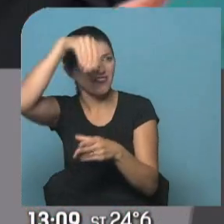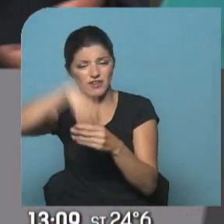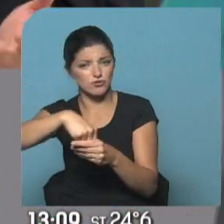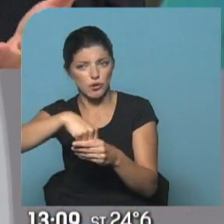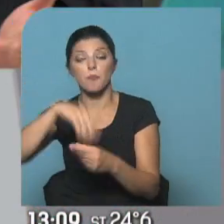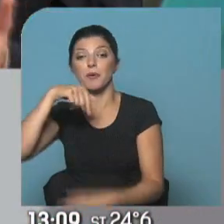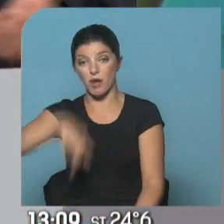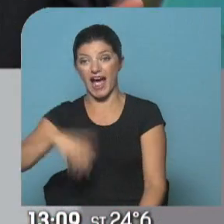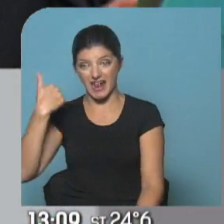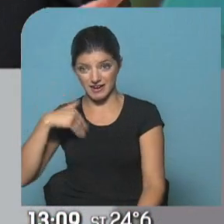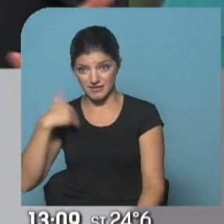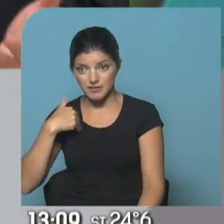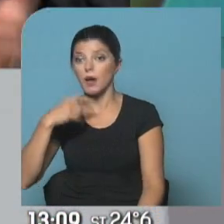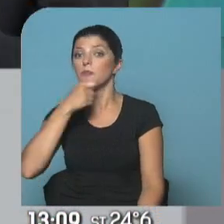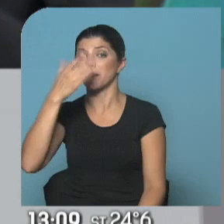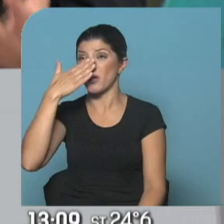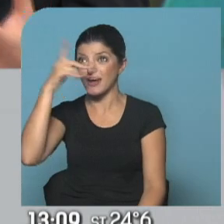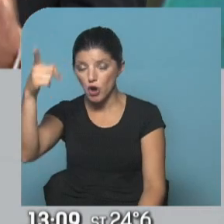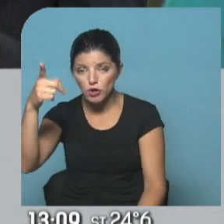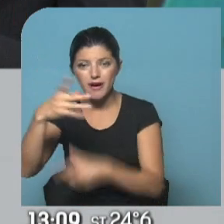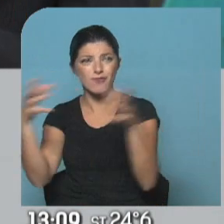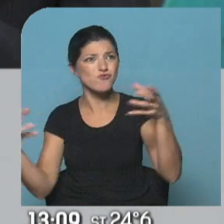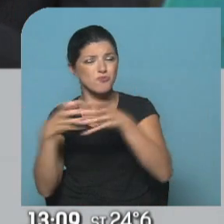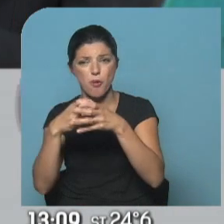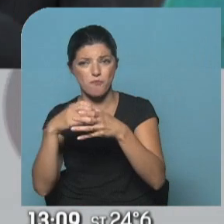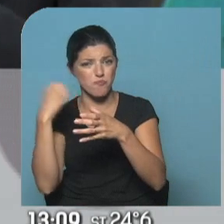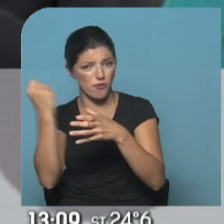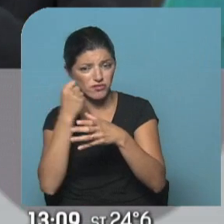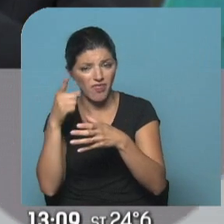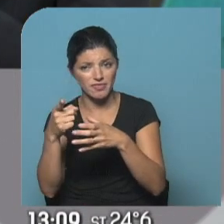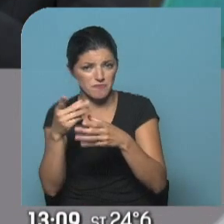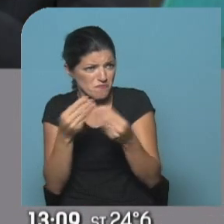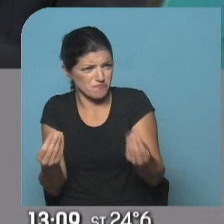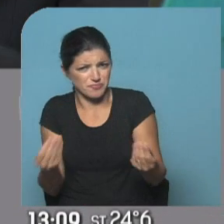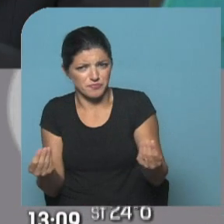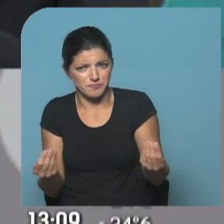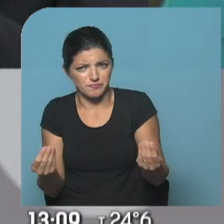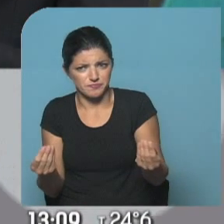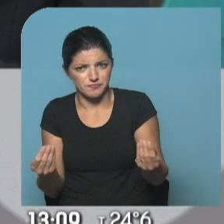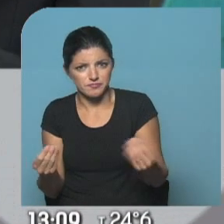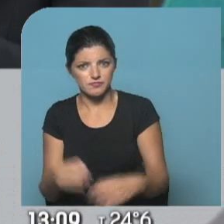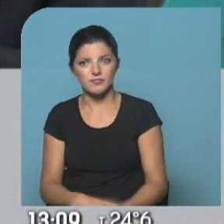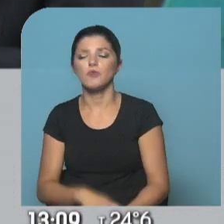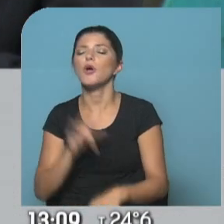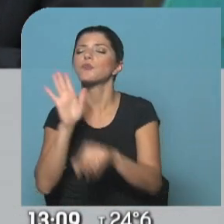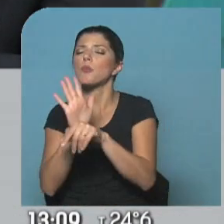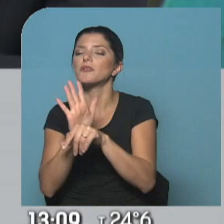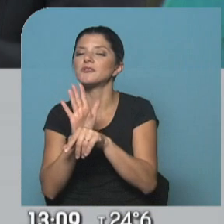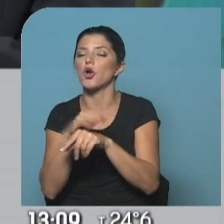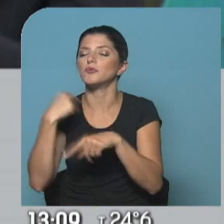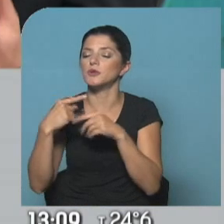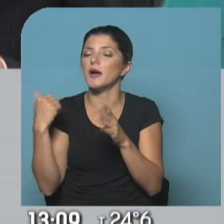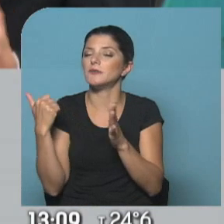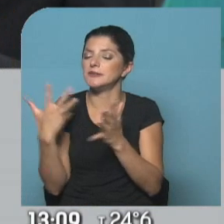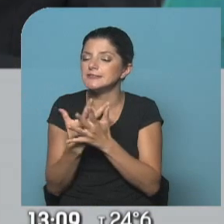Argentina hay un enorme regimiento en Córdoba, por ejemplo. ¿Cuál sería la lógica de esto? ¿No hay todavía marcas de las dictaduras que hacen que las Fuerzas Armadas